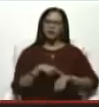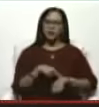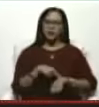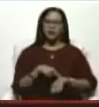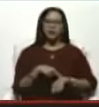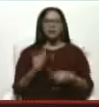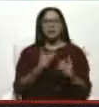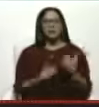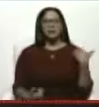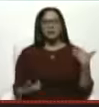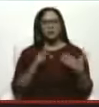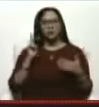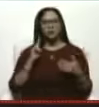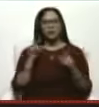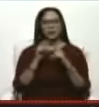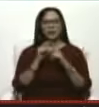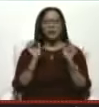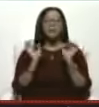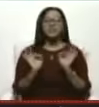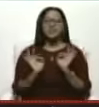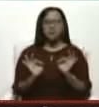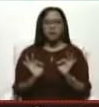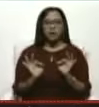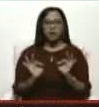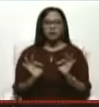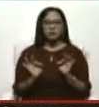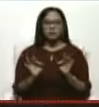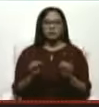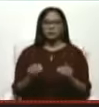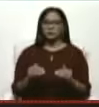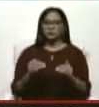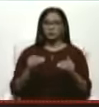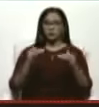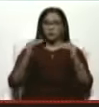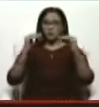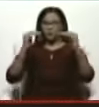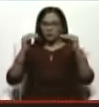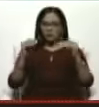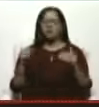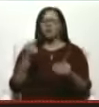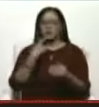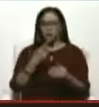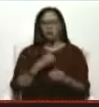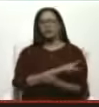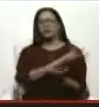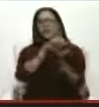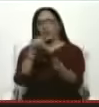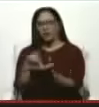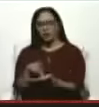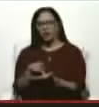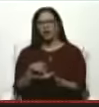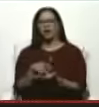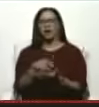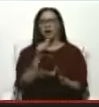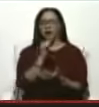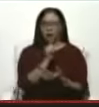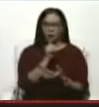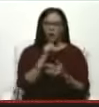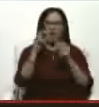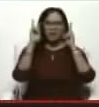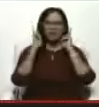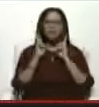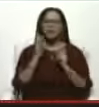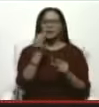el presidente utilizó una palabra muy específica, sobresaturación. Dijo que iban a ser enviados agua potable y